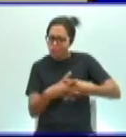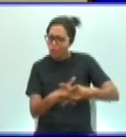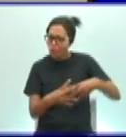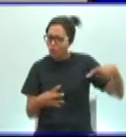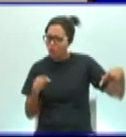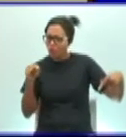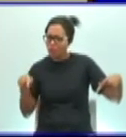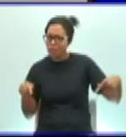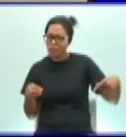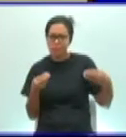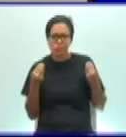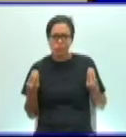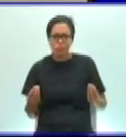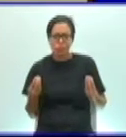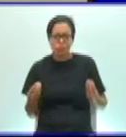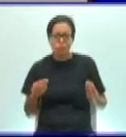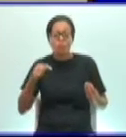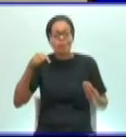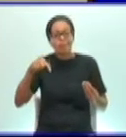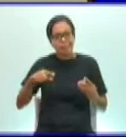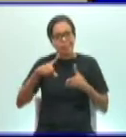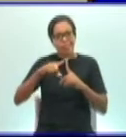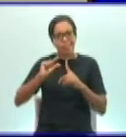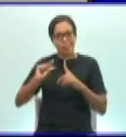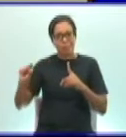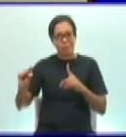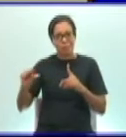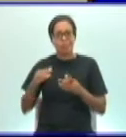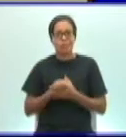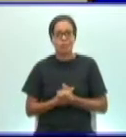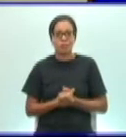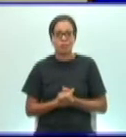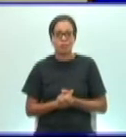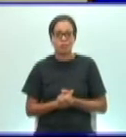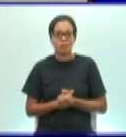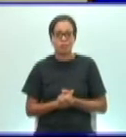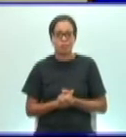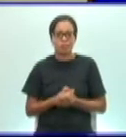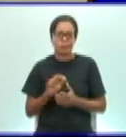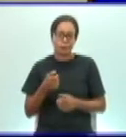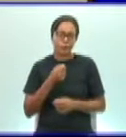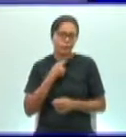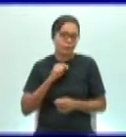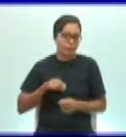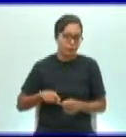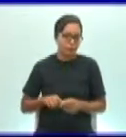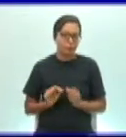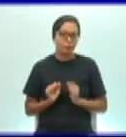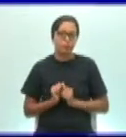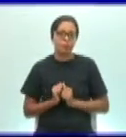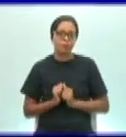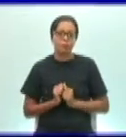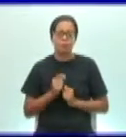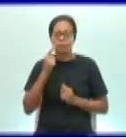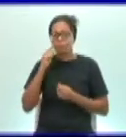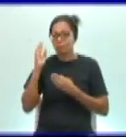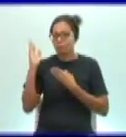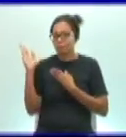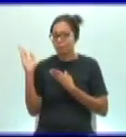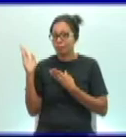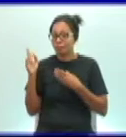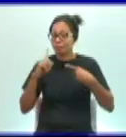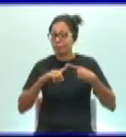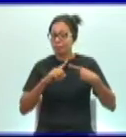a la temática que yo le estoy dando un tratamiento. Vamos a ejemplificarlo con hechos concretos, vamos a los ejemplos. Miren, ahí tenemos el